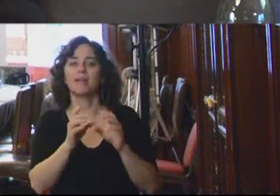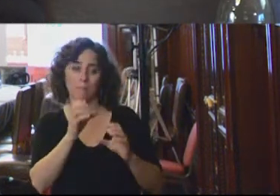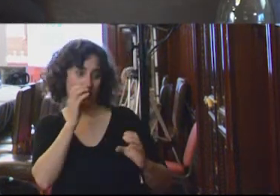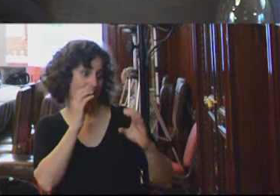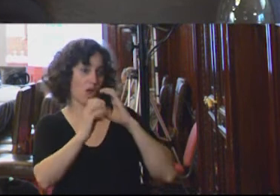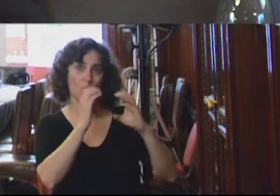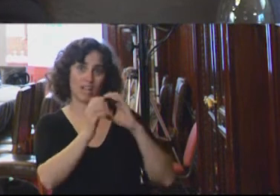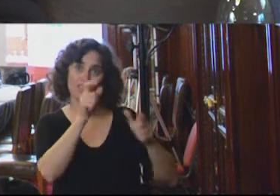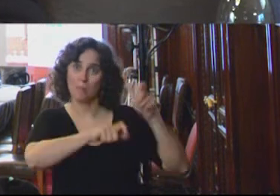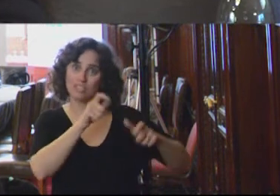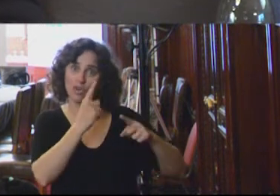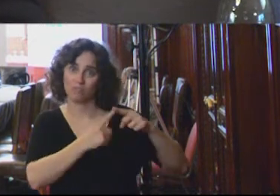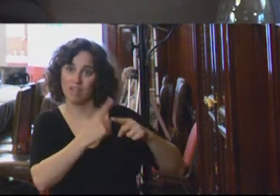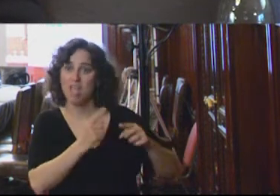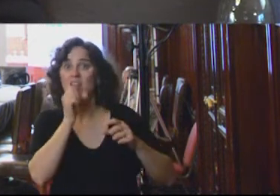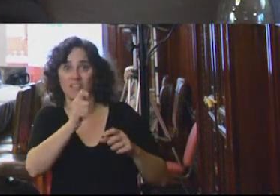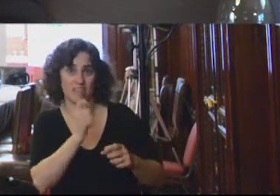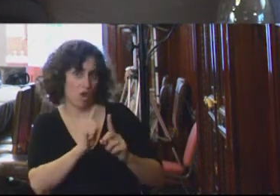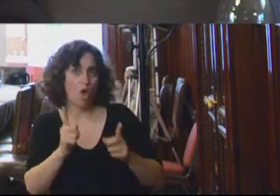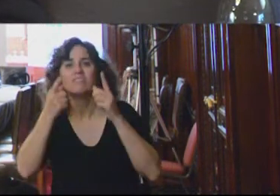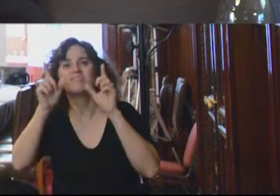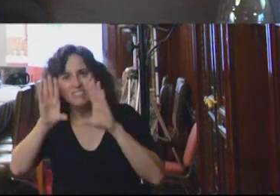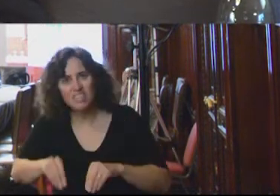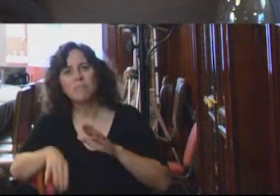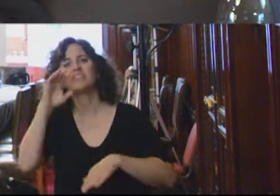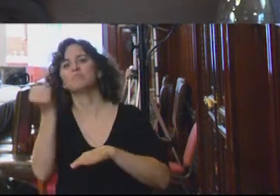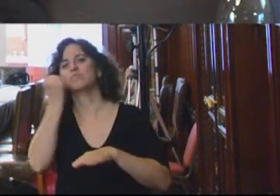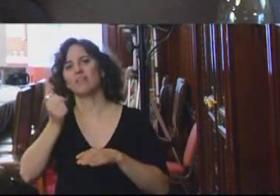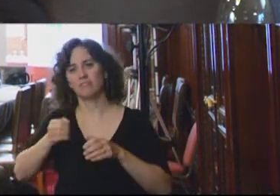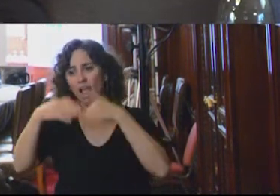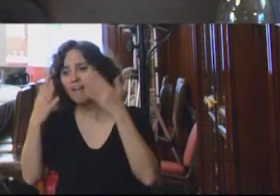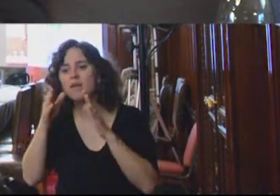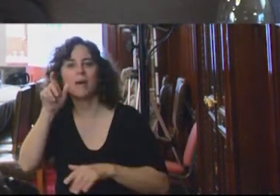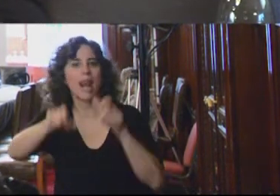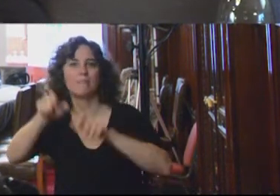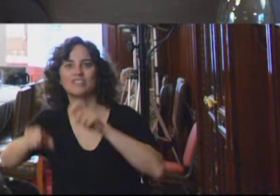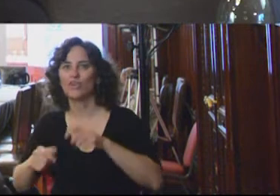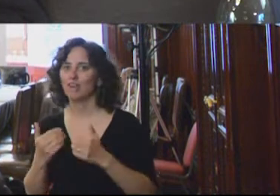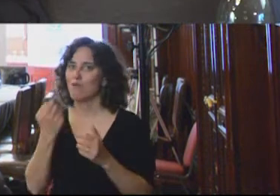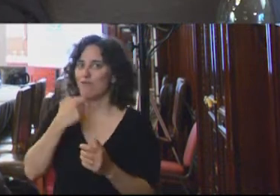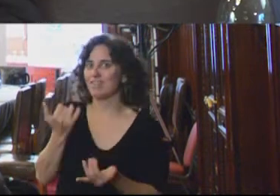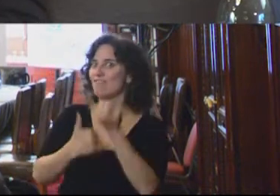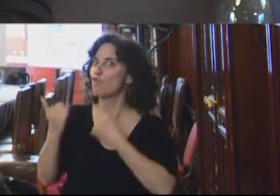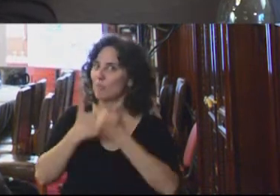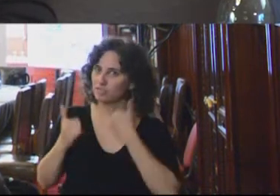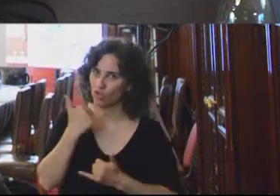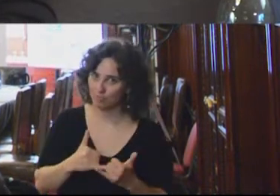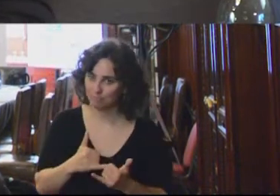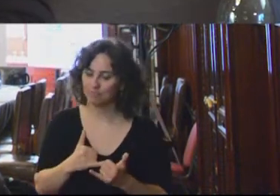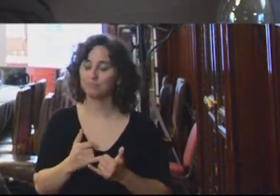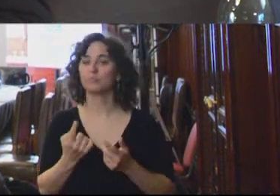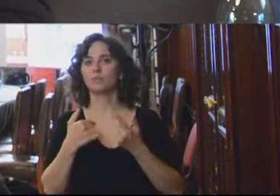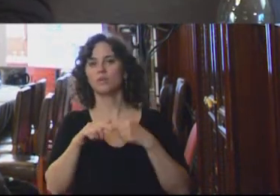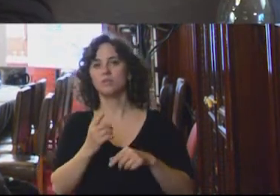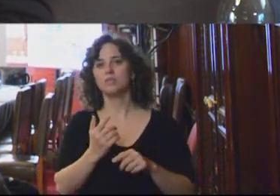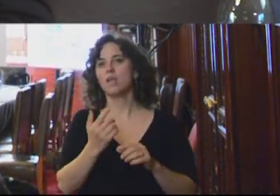en su conjunto y la lucha contra la corrupción. Como se ha revelado a partir de la posesión del gobierno del